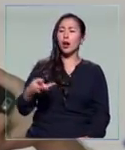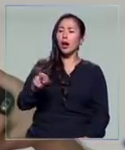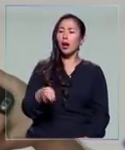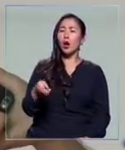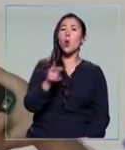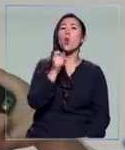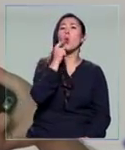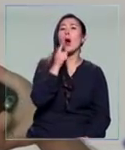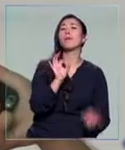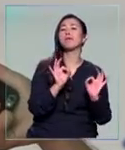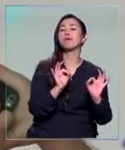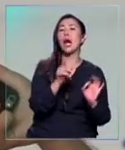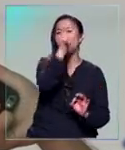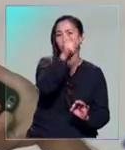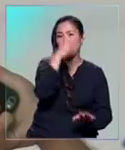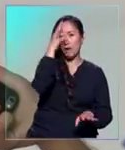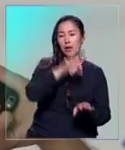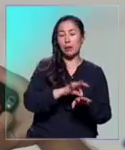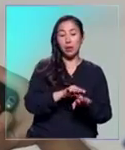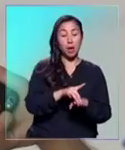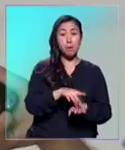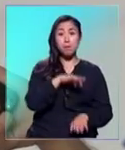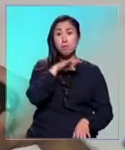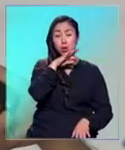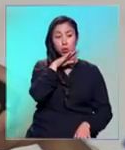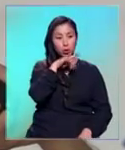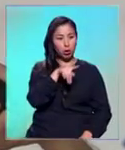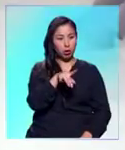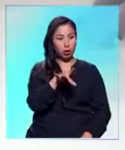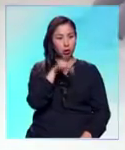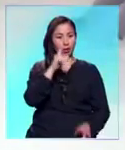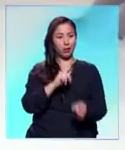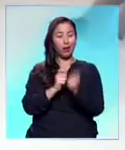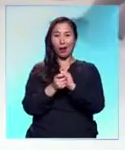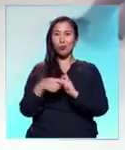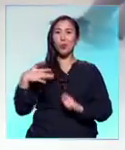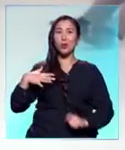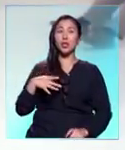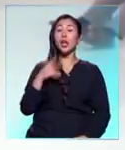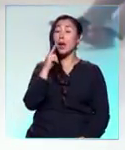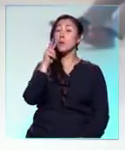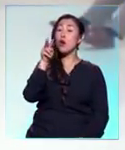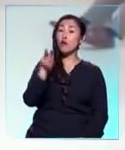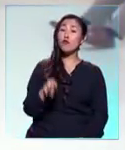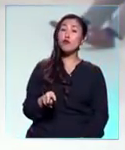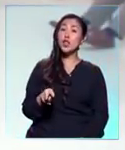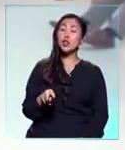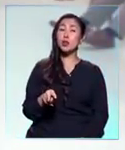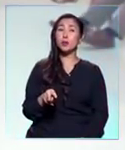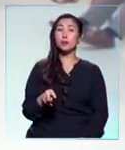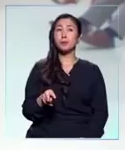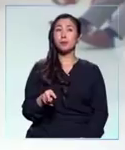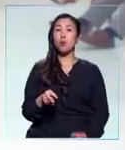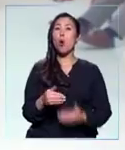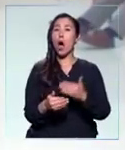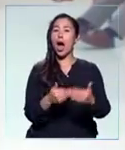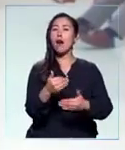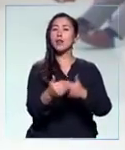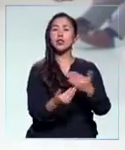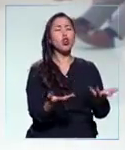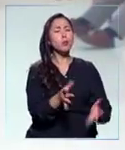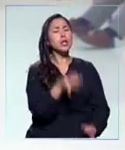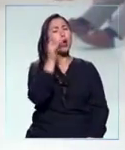el paciente y en cosa de minutos ya se ve un cambio importante. Hemos visto algún grado de digamos, avance. ¿En qué